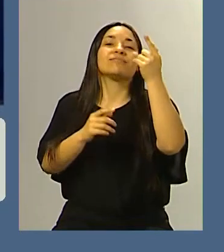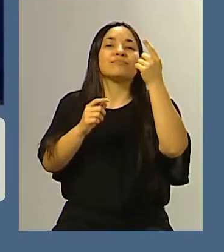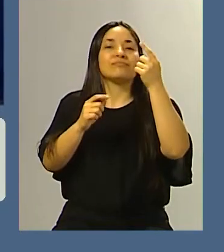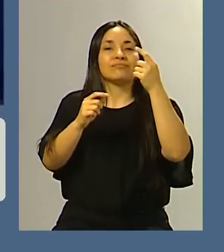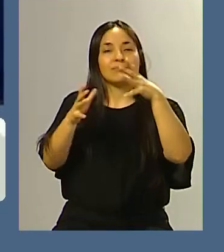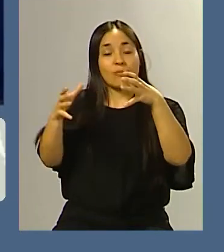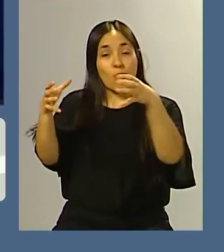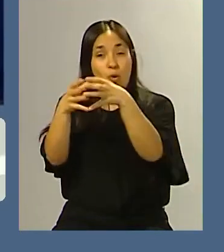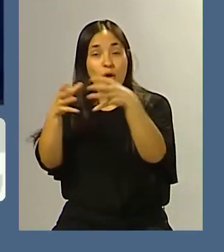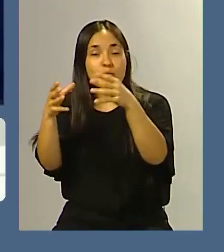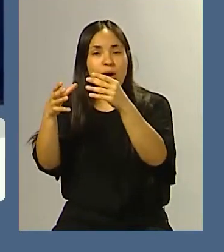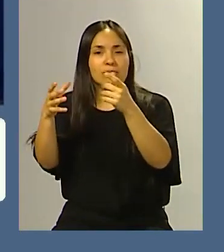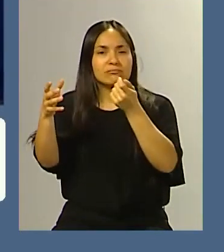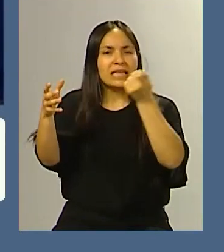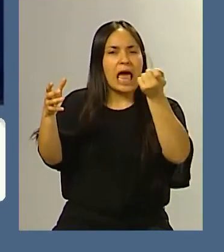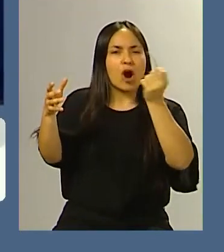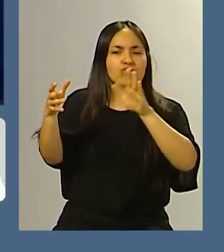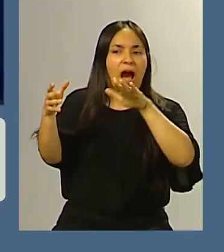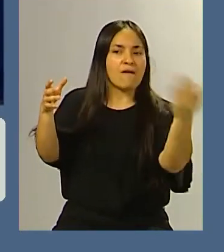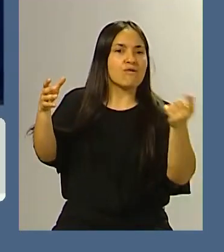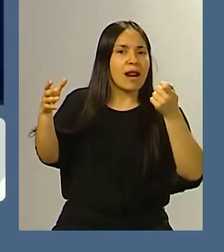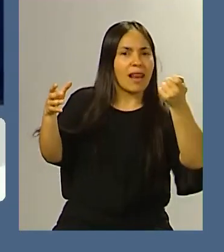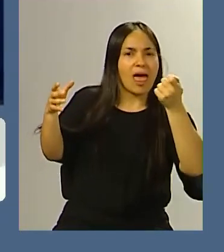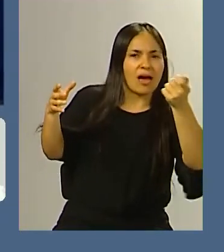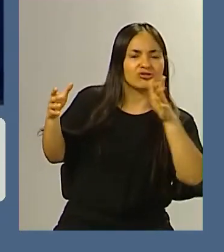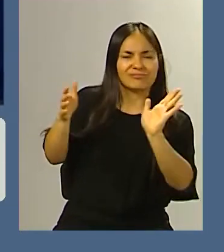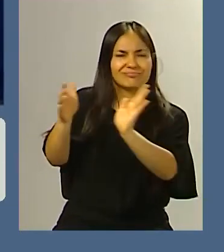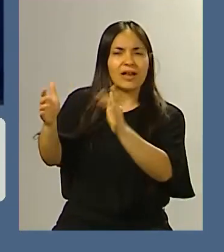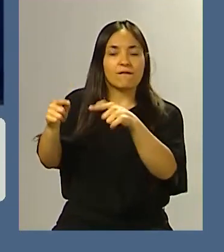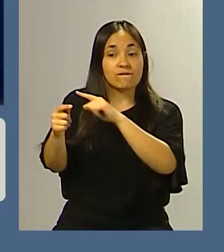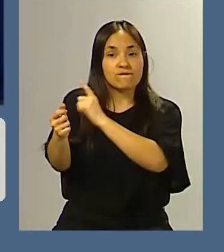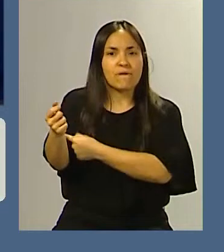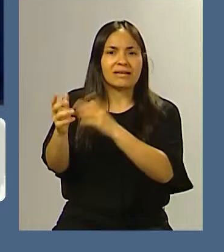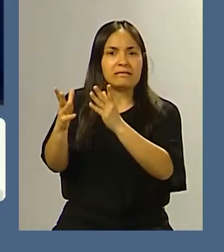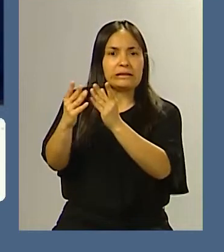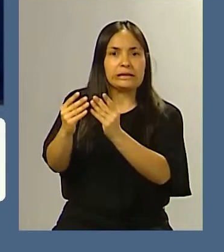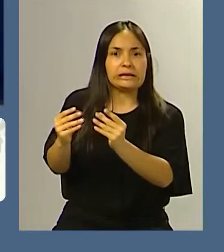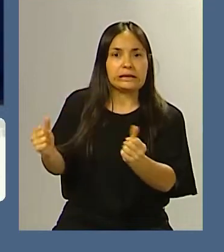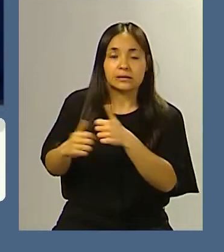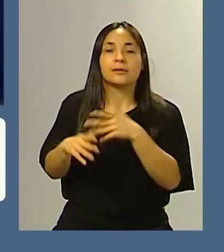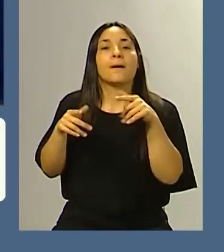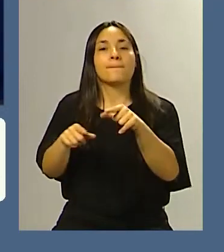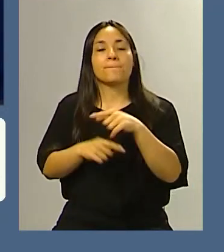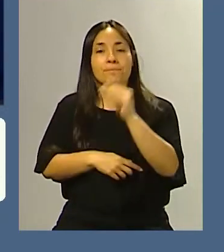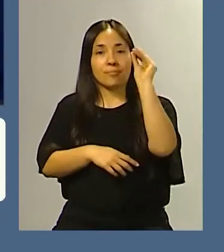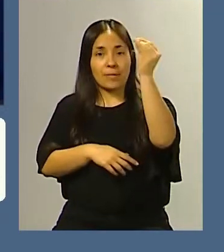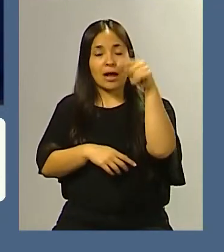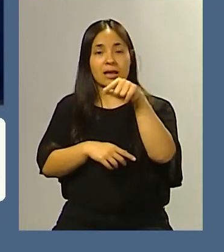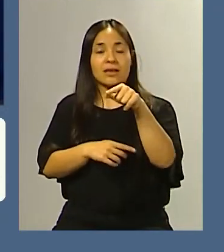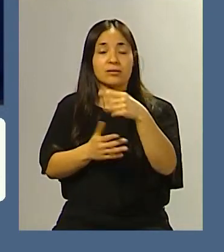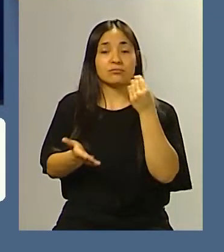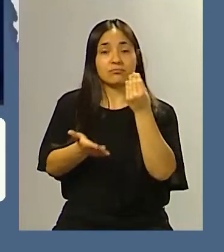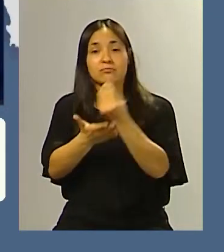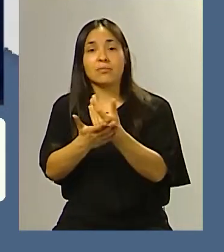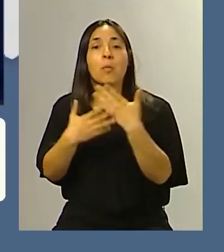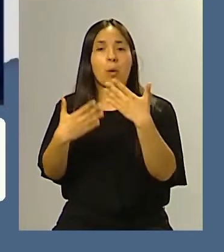del bloque y quitarle tal vez la esencia fuerte que tenía el Mercosur. Bien, el cambio político en Brasil va a contribuir a fortalecer las